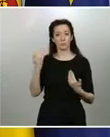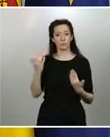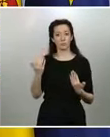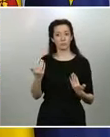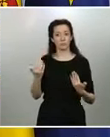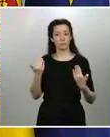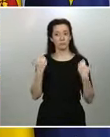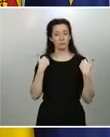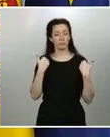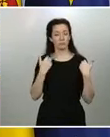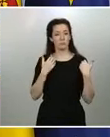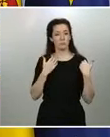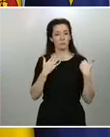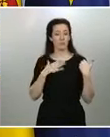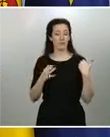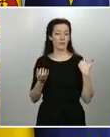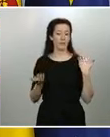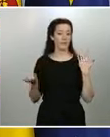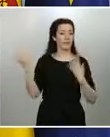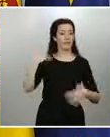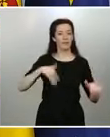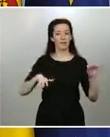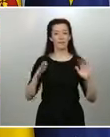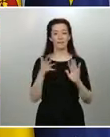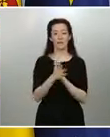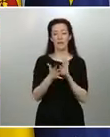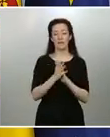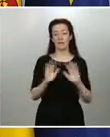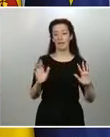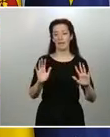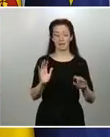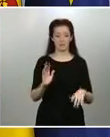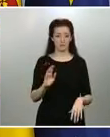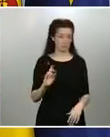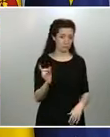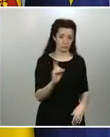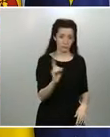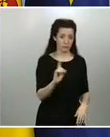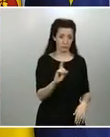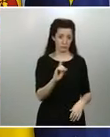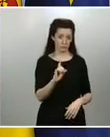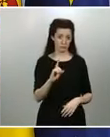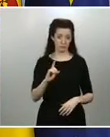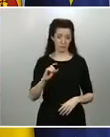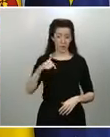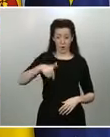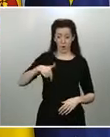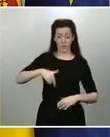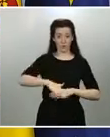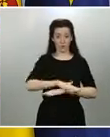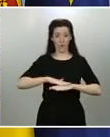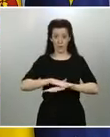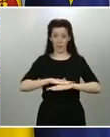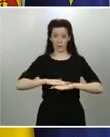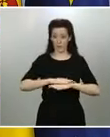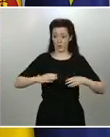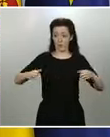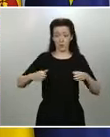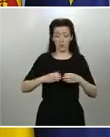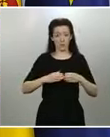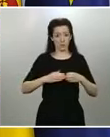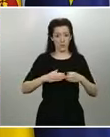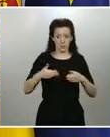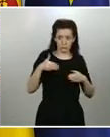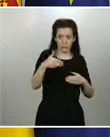explicaciones pero esto no es así para aquellos que están gobernando y para aquellos que aspiran a gobernar y que antes de